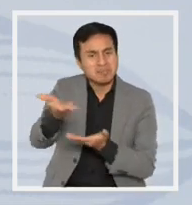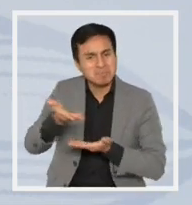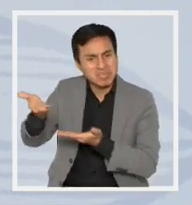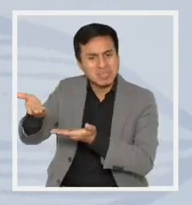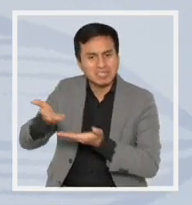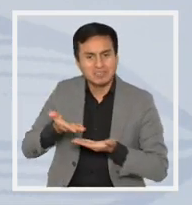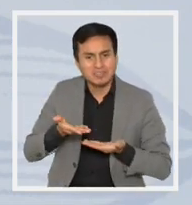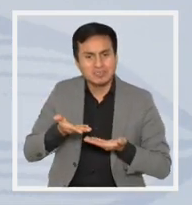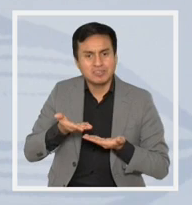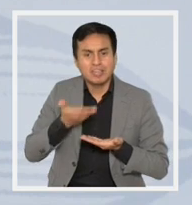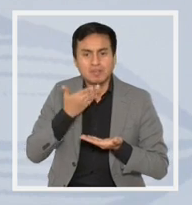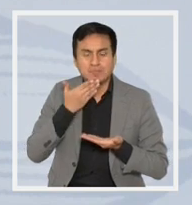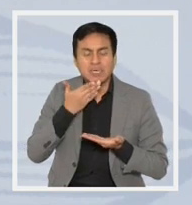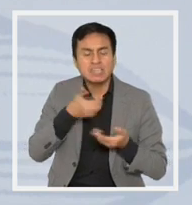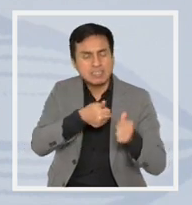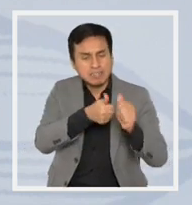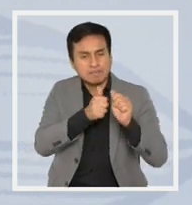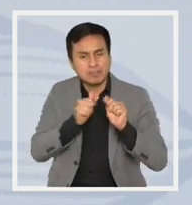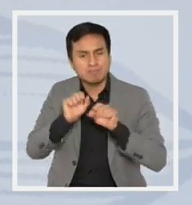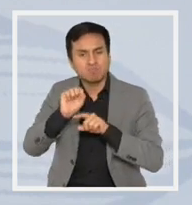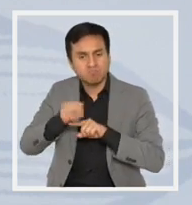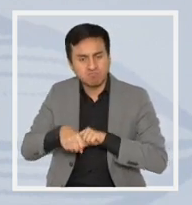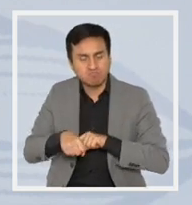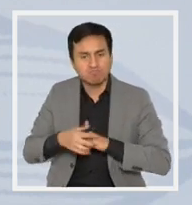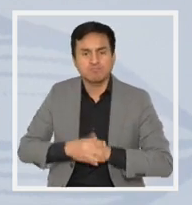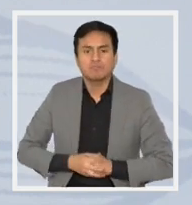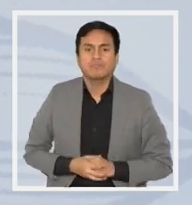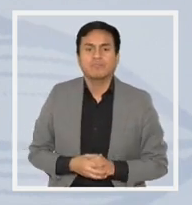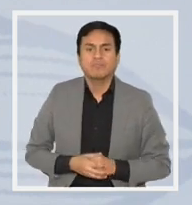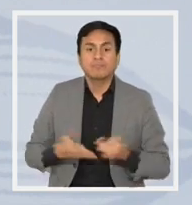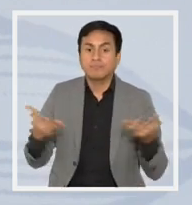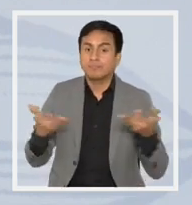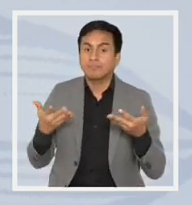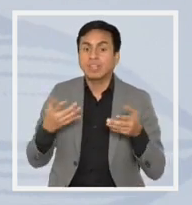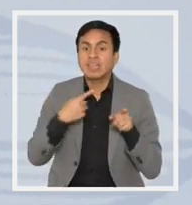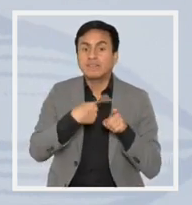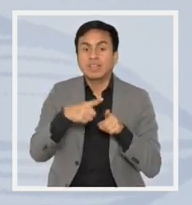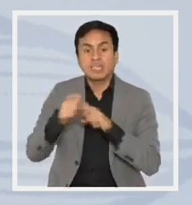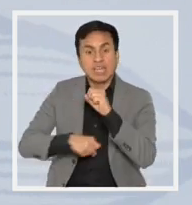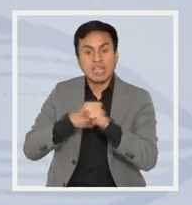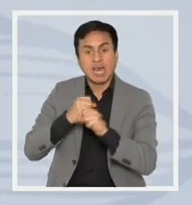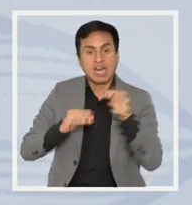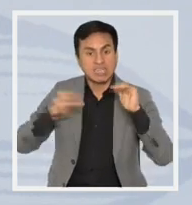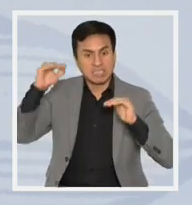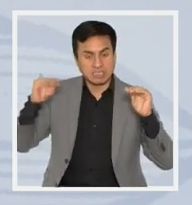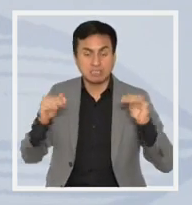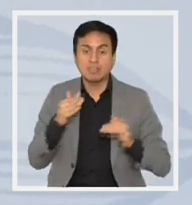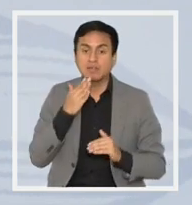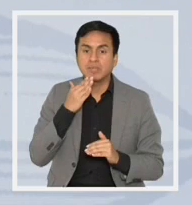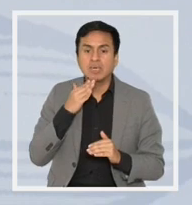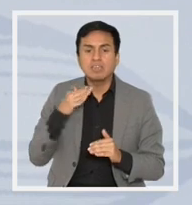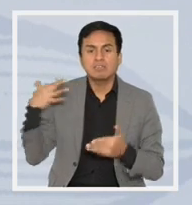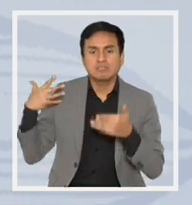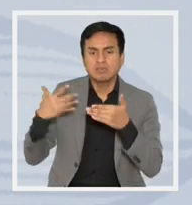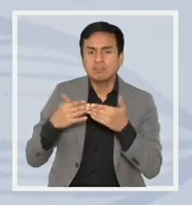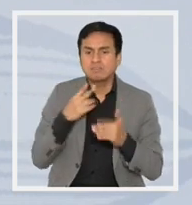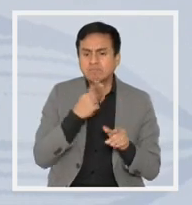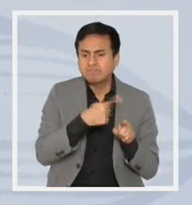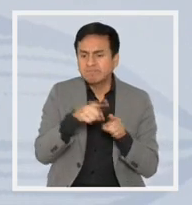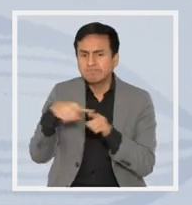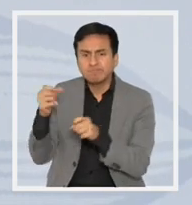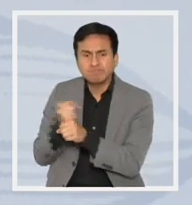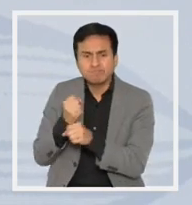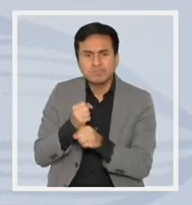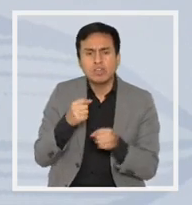invitación y este desafío. De diferentes edades, de diferentes trayectorias, de